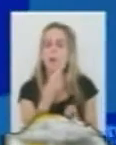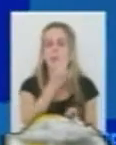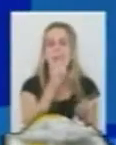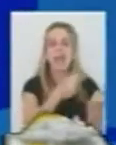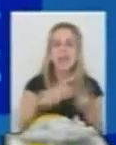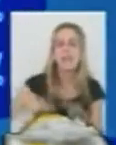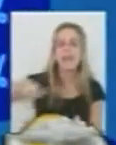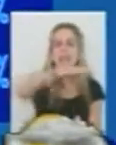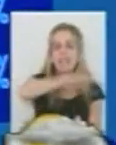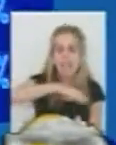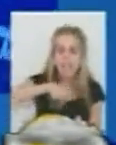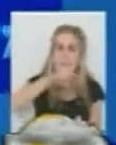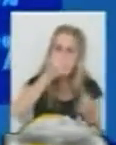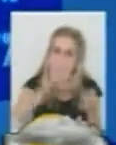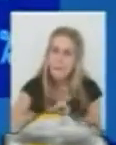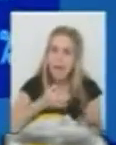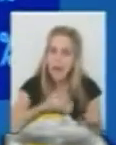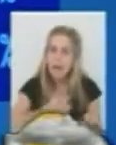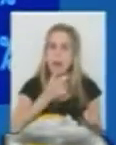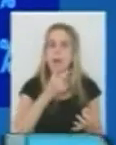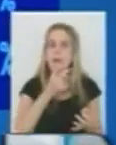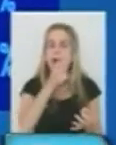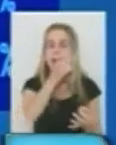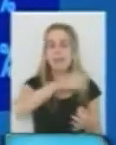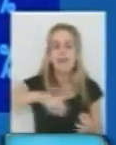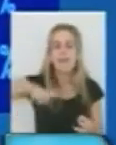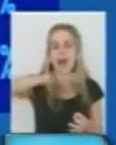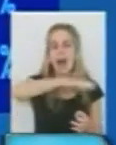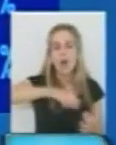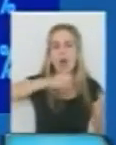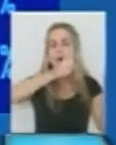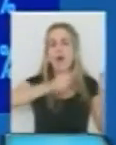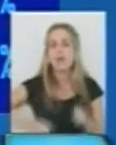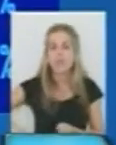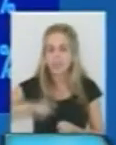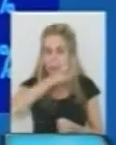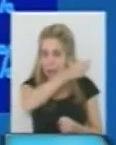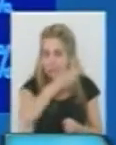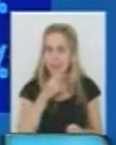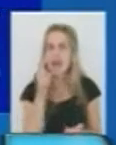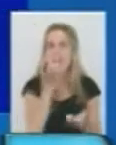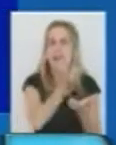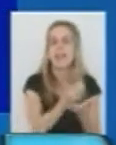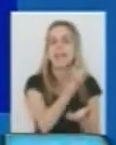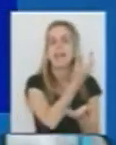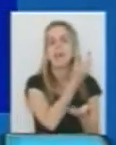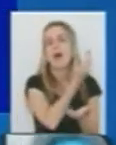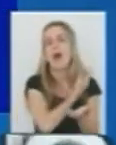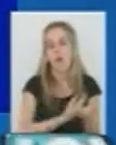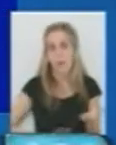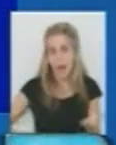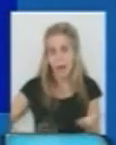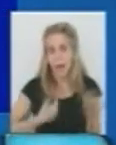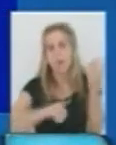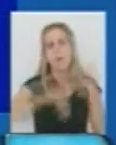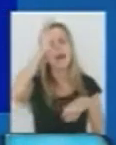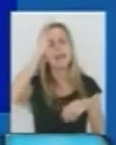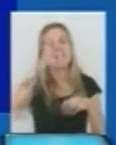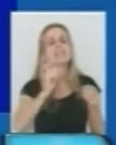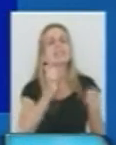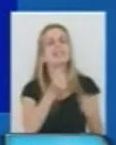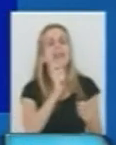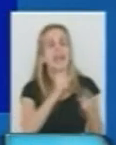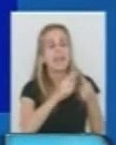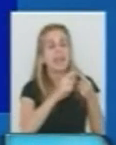encuesta y sorprende a muchos. José Cepaz, esto es provincia de Buenos Aires, ¿no? Candidato a gobernador. Mirá, Insaurralde